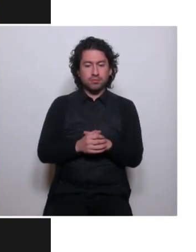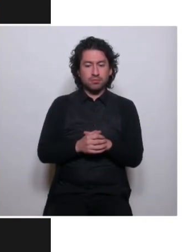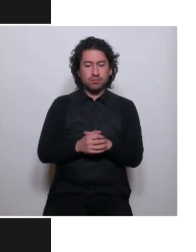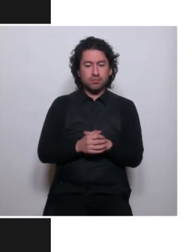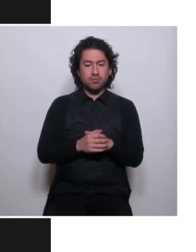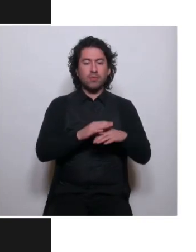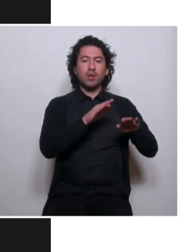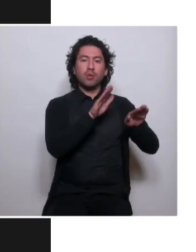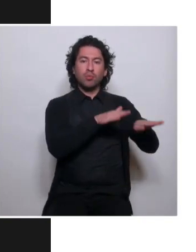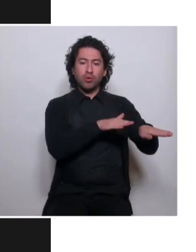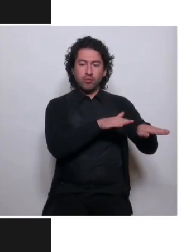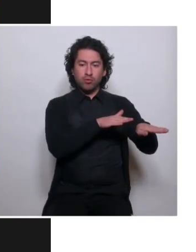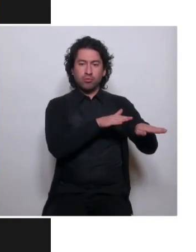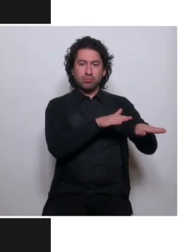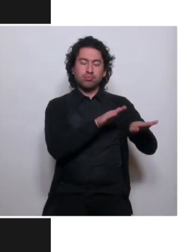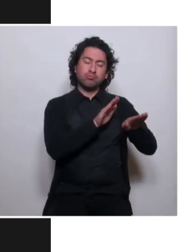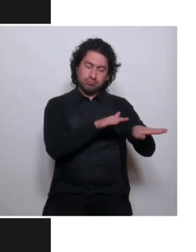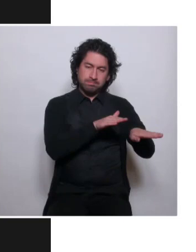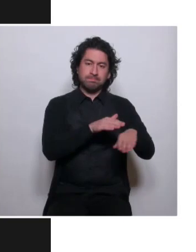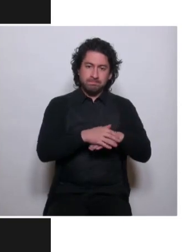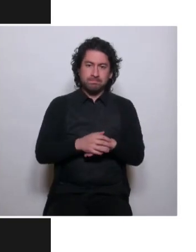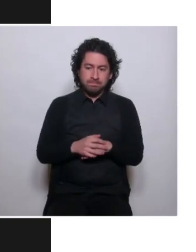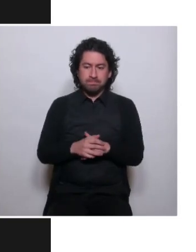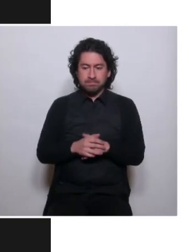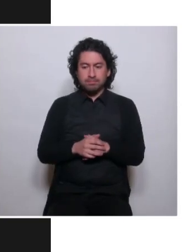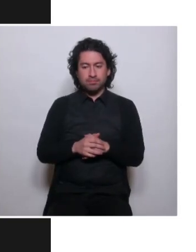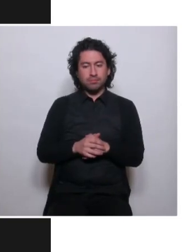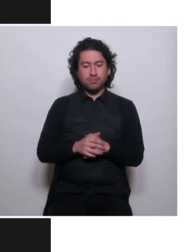Apruebo, señor secretario, apruebo.